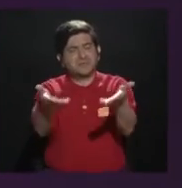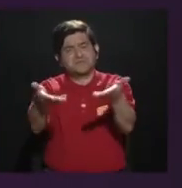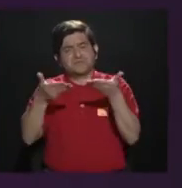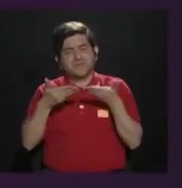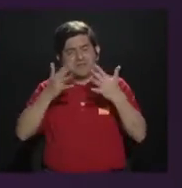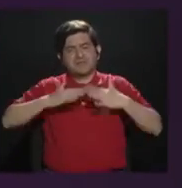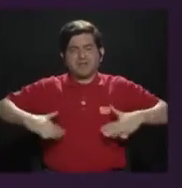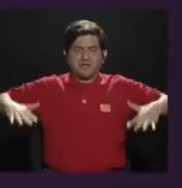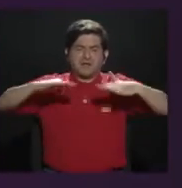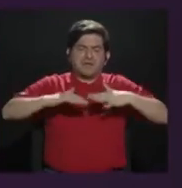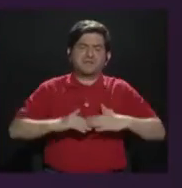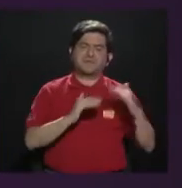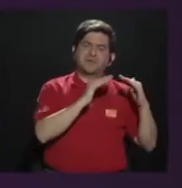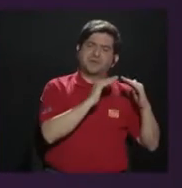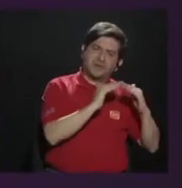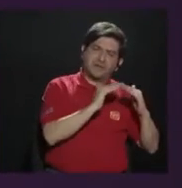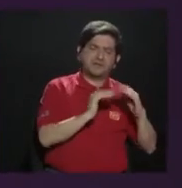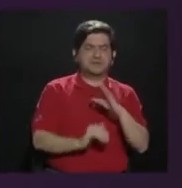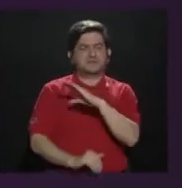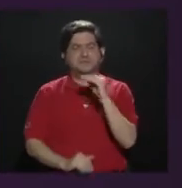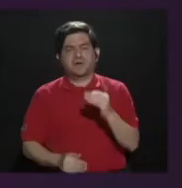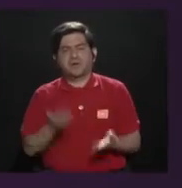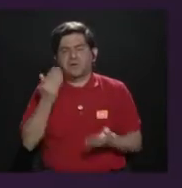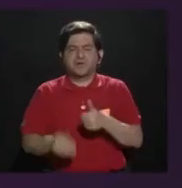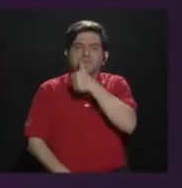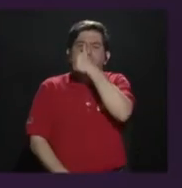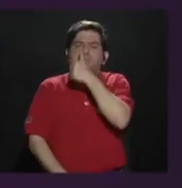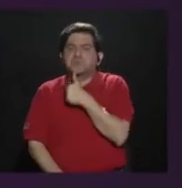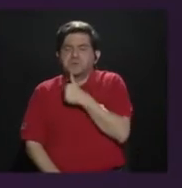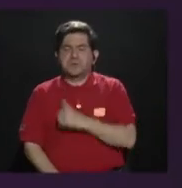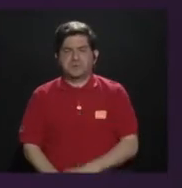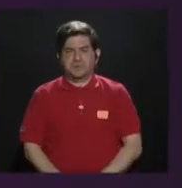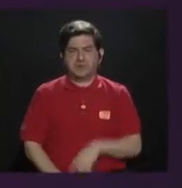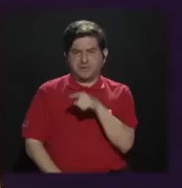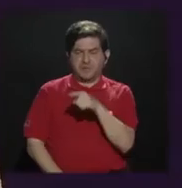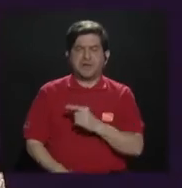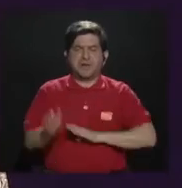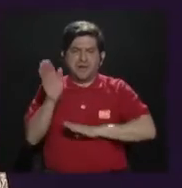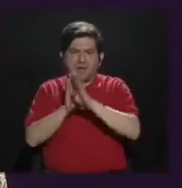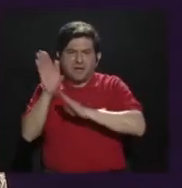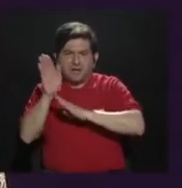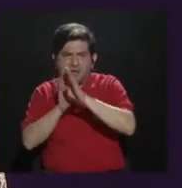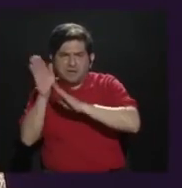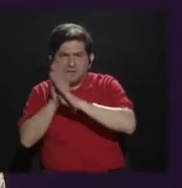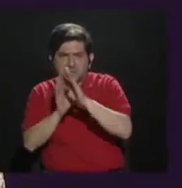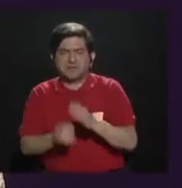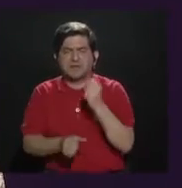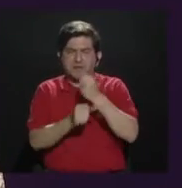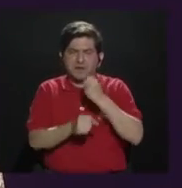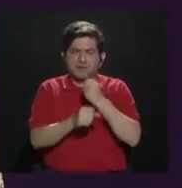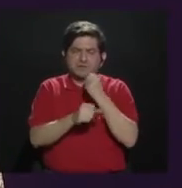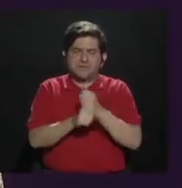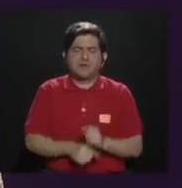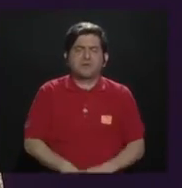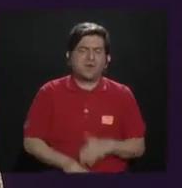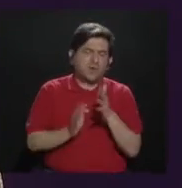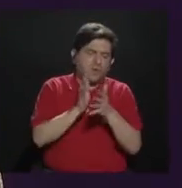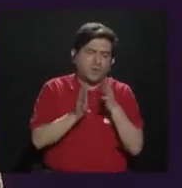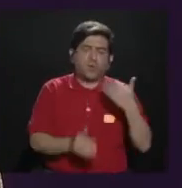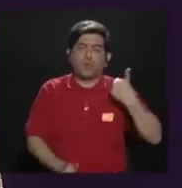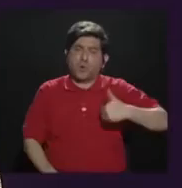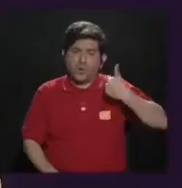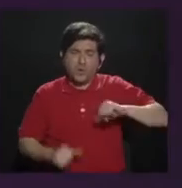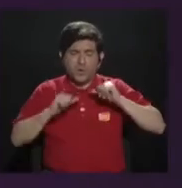el espacio de lo doméstico, el espacio privado, para desarrollar naturalmente las tareas del cuidado, y lo cierto es que los hombres